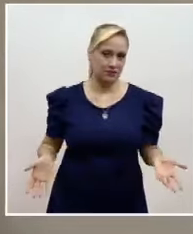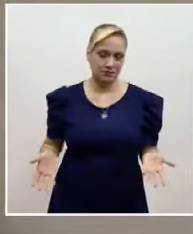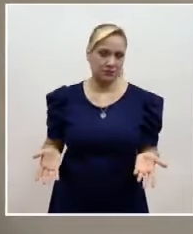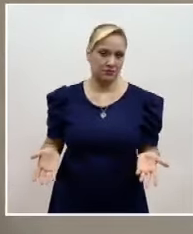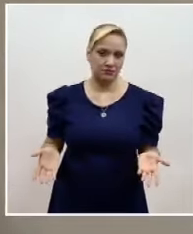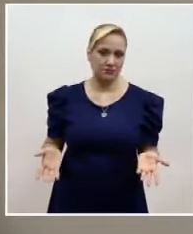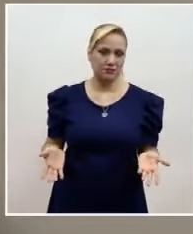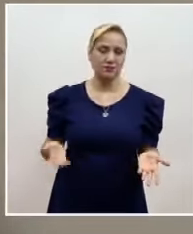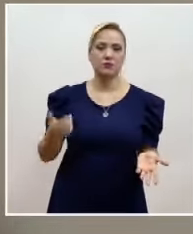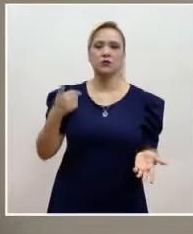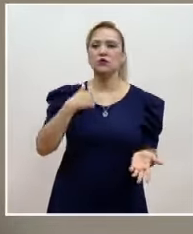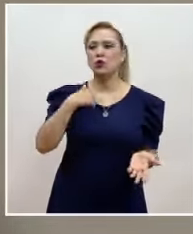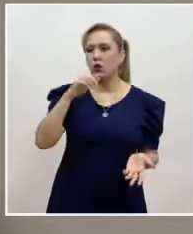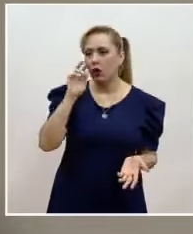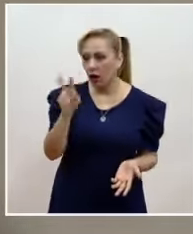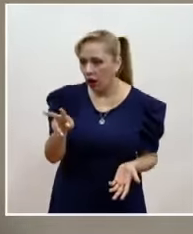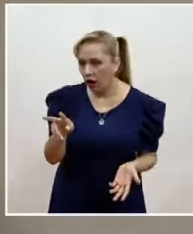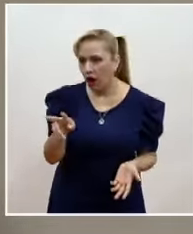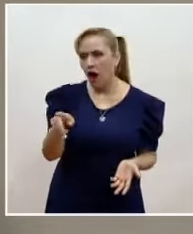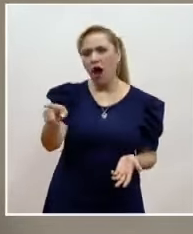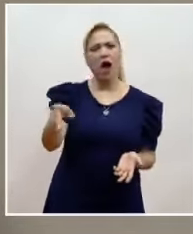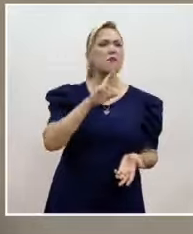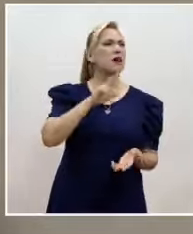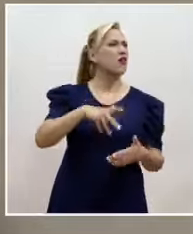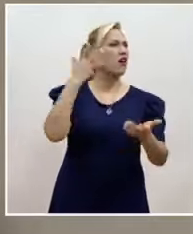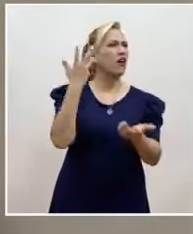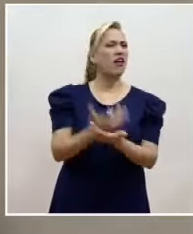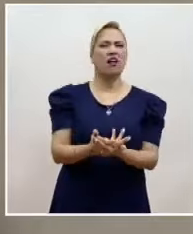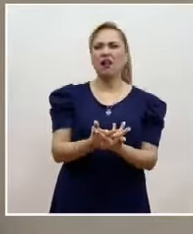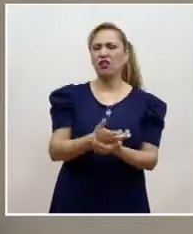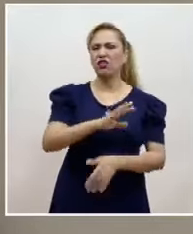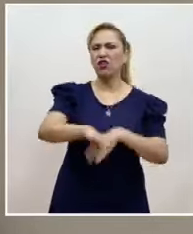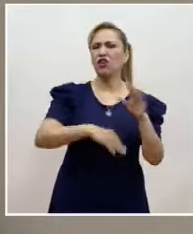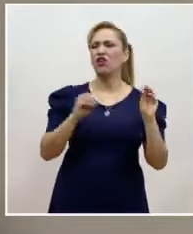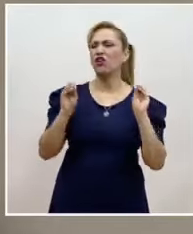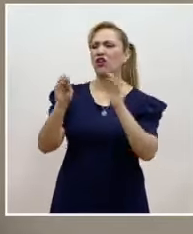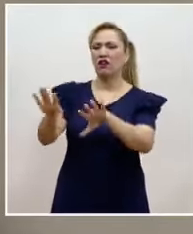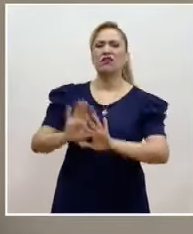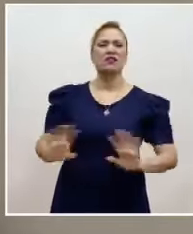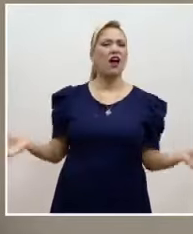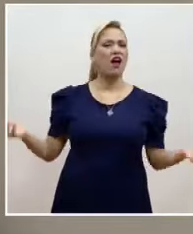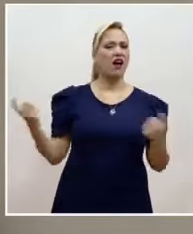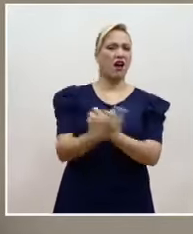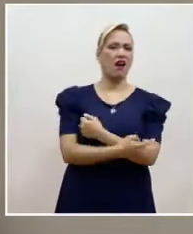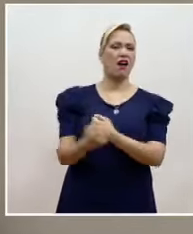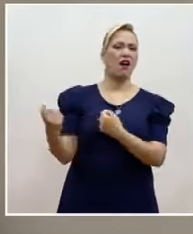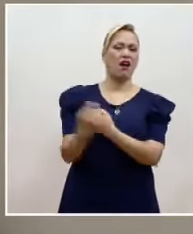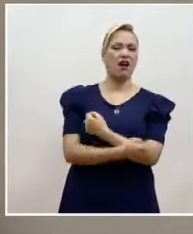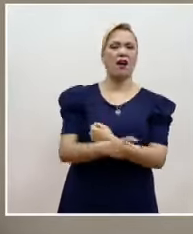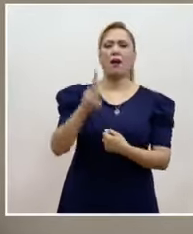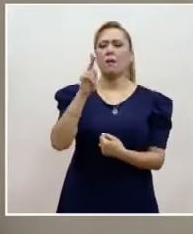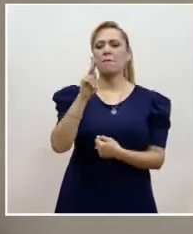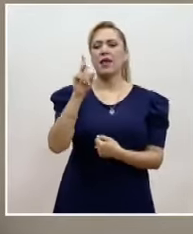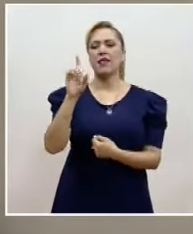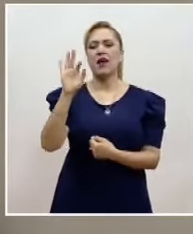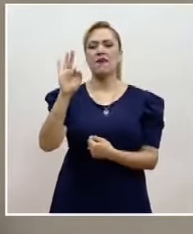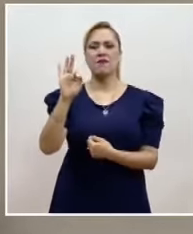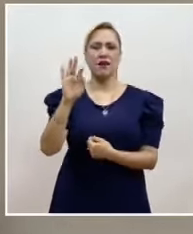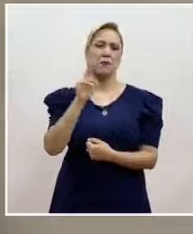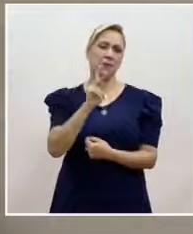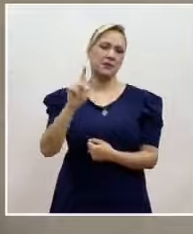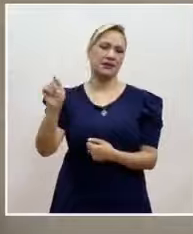qué quieren? Pues porque yo vi que sí, claro, ¿no? Sí, o sea, por supuesto, pero o sea, estás publicando tus sentencias en PDFs entonces, o